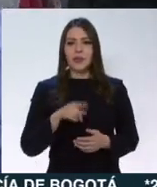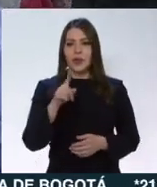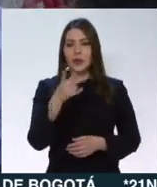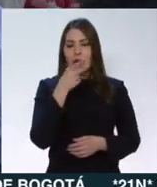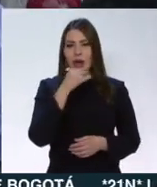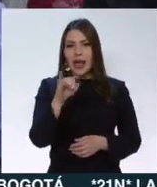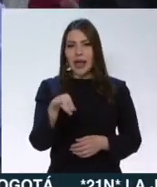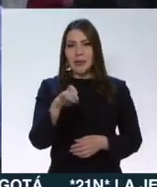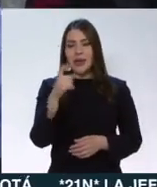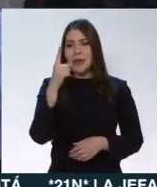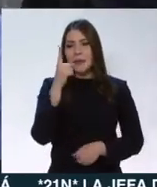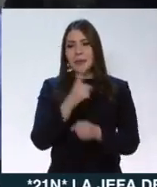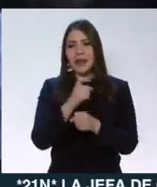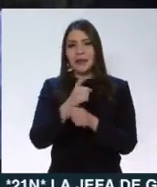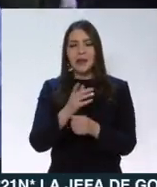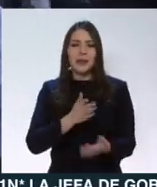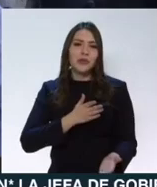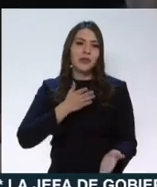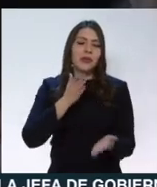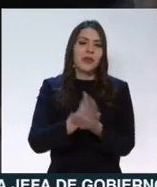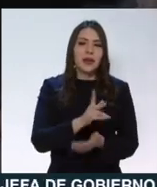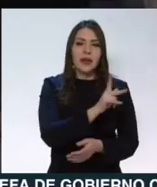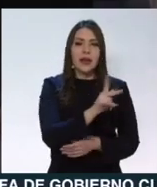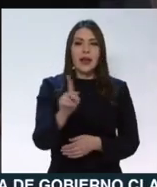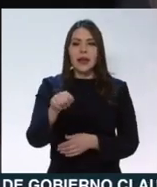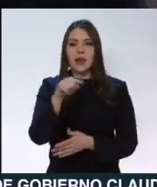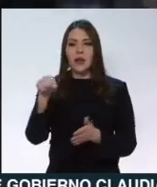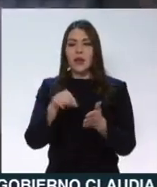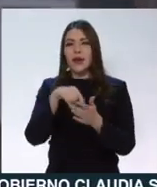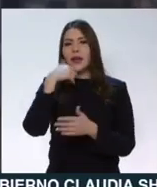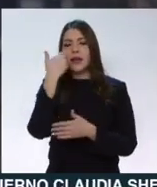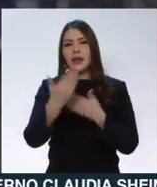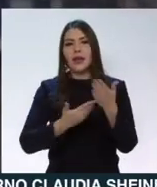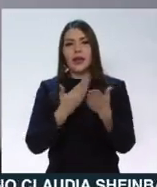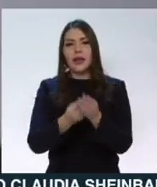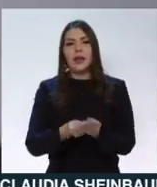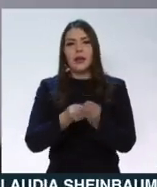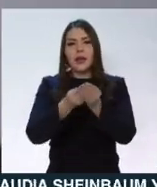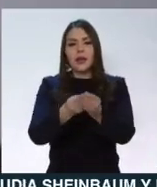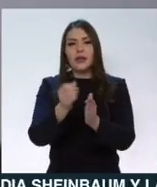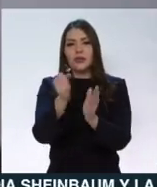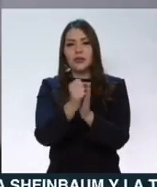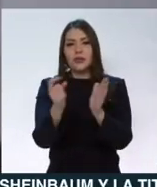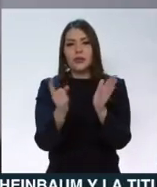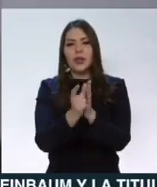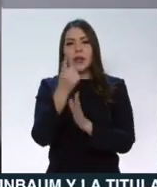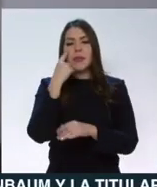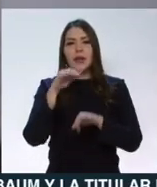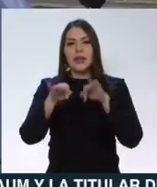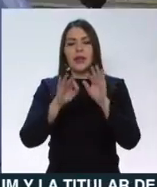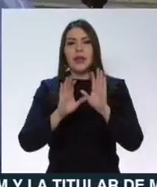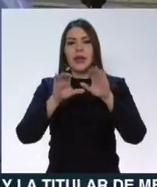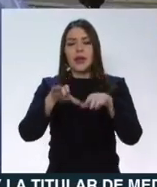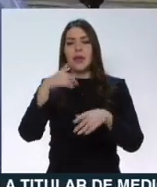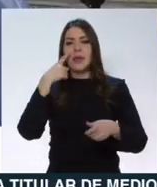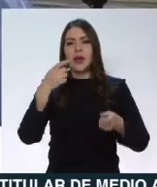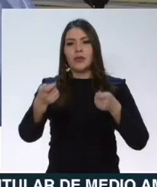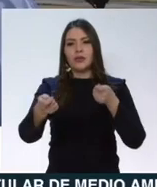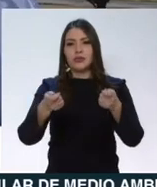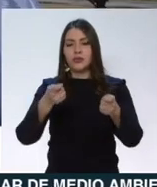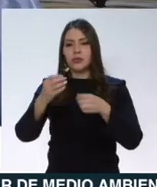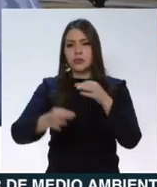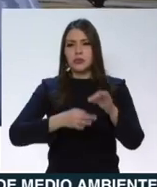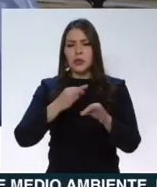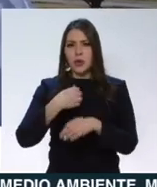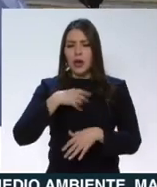primeros en presentarse al campo militar número 1 para postularse en una de las 2000 vacantes de operador de pipas. Sí, cumplo con todos los